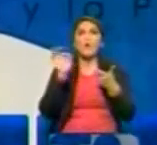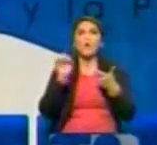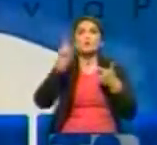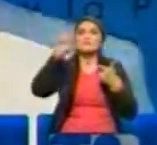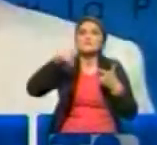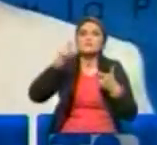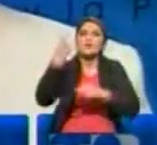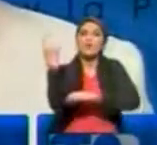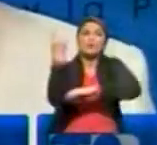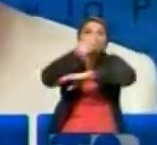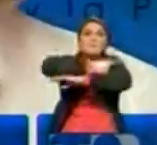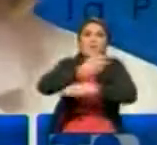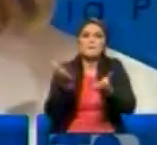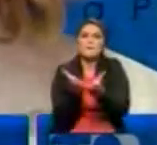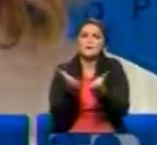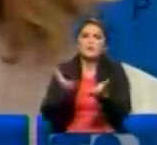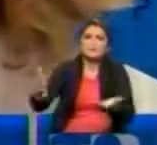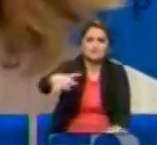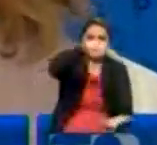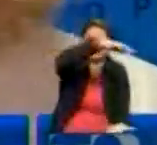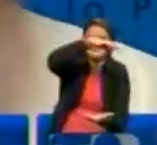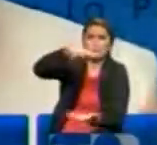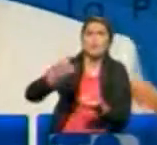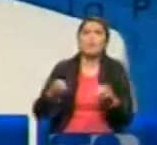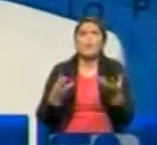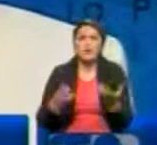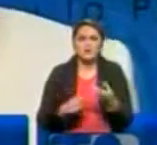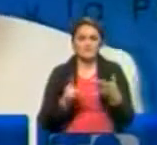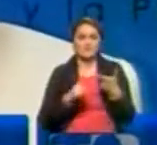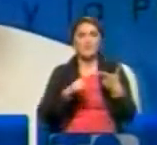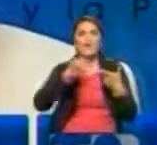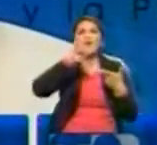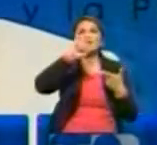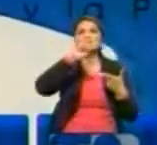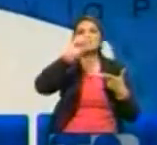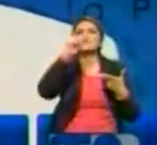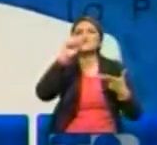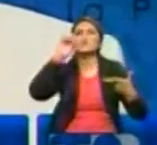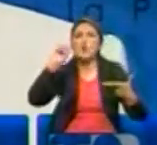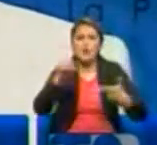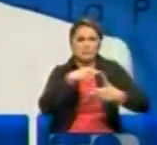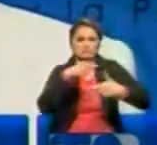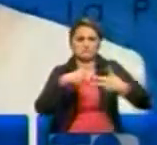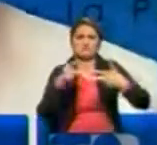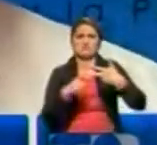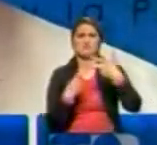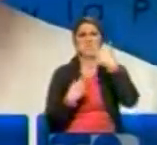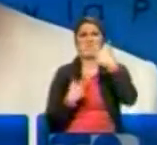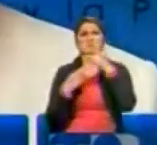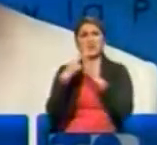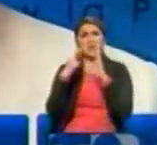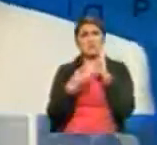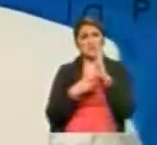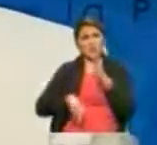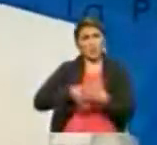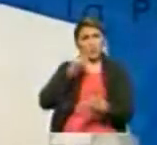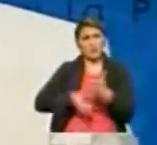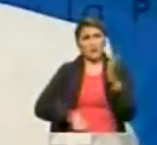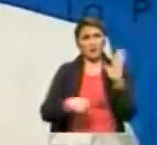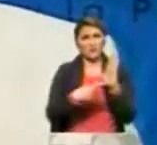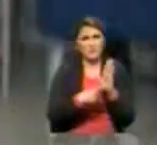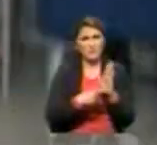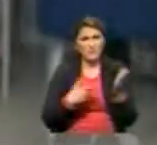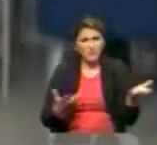de basura y también que por qué pedimos el ISO, o sea, por qué pedimos las seguridades dentro del contrato. No jueguen